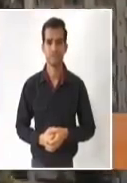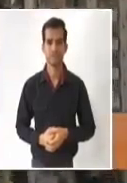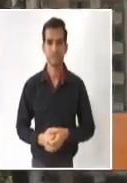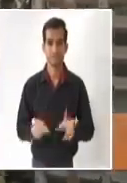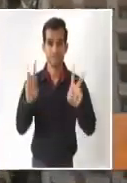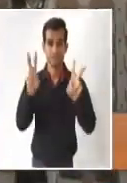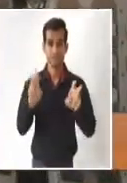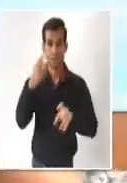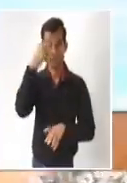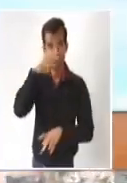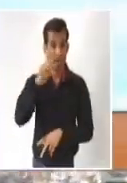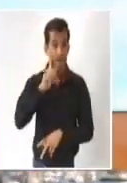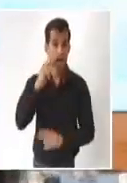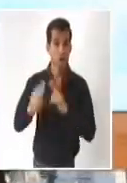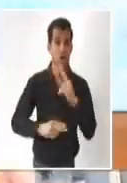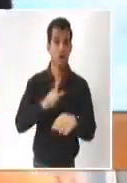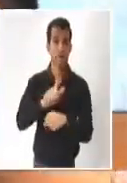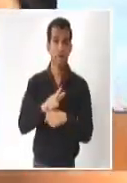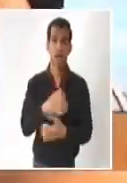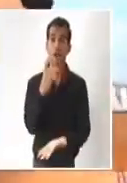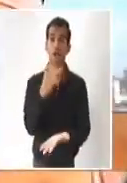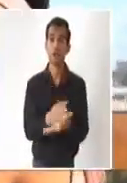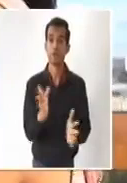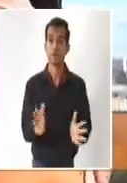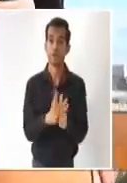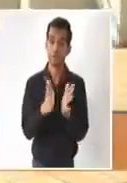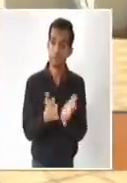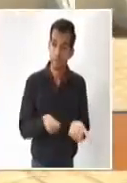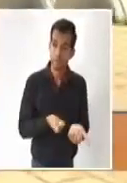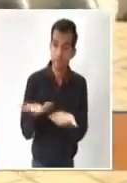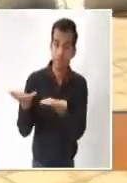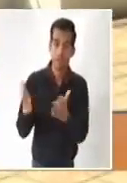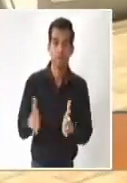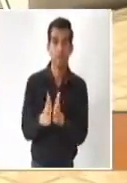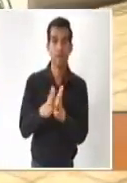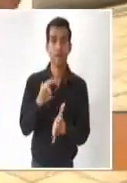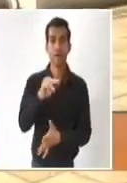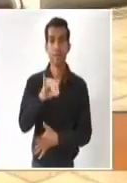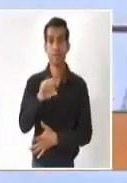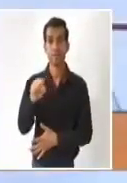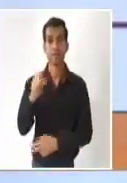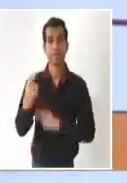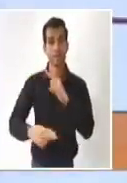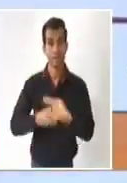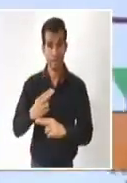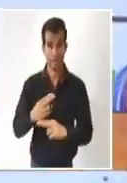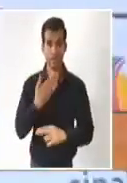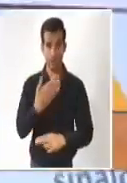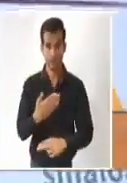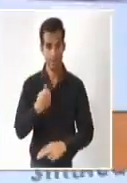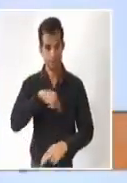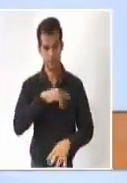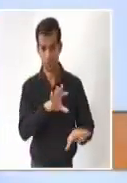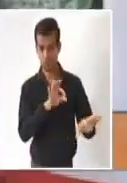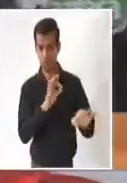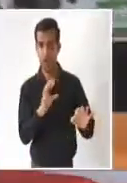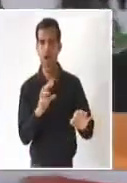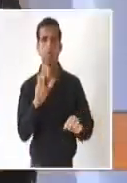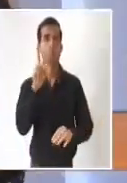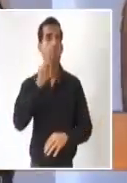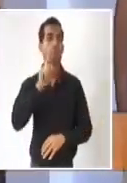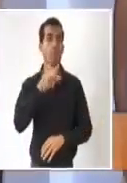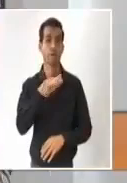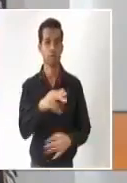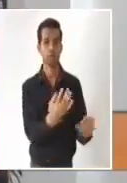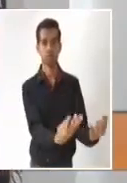Mexicana Universal es el único concurso de belleza que te lleva a participar en Miss Universo. En el casting recibimos a 18 chicas,